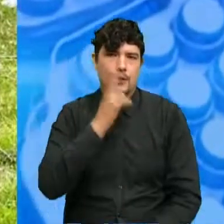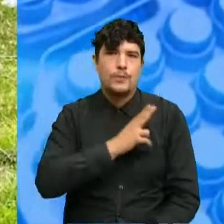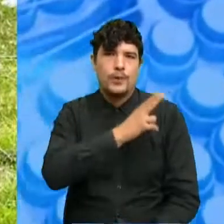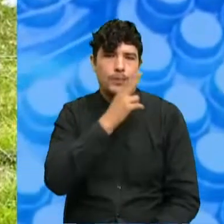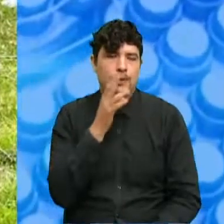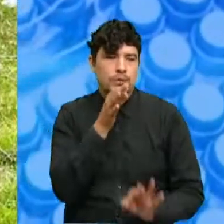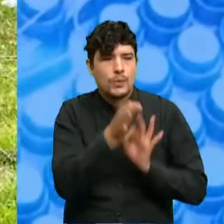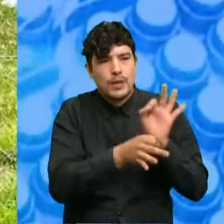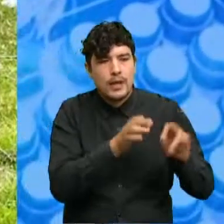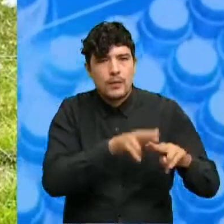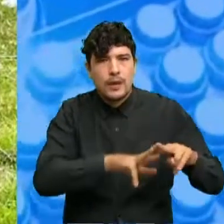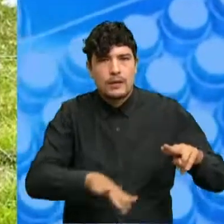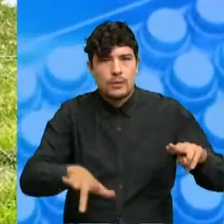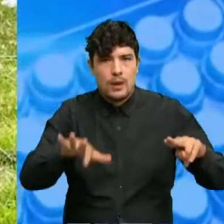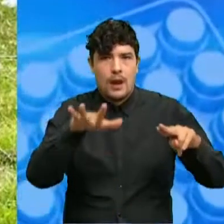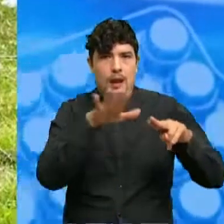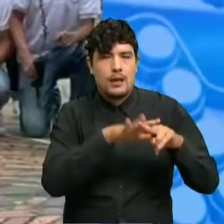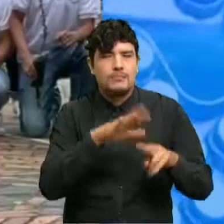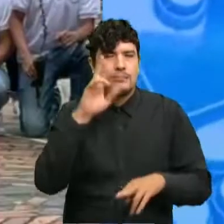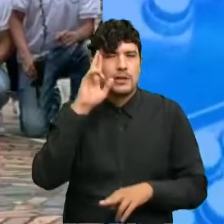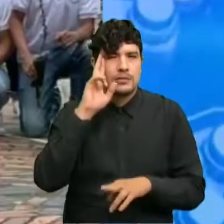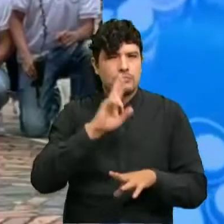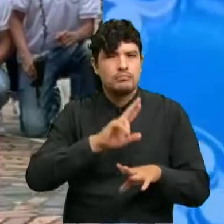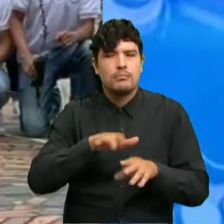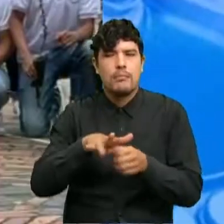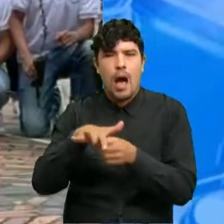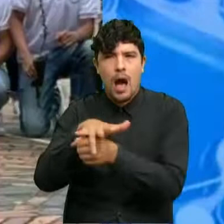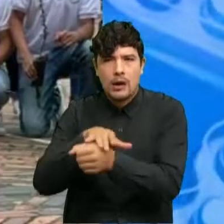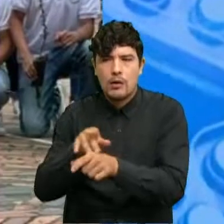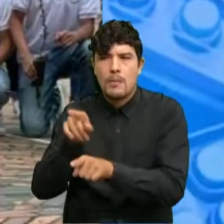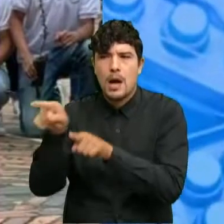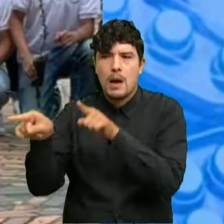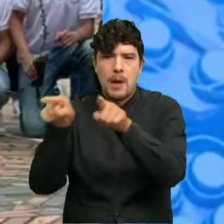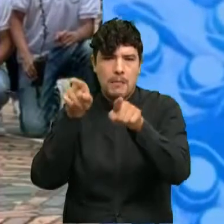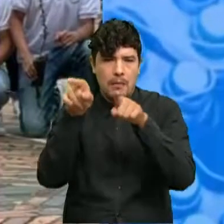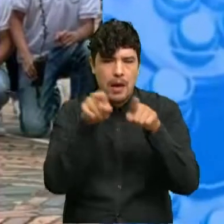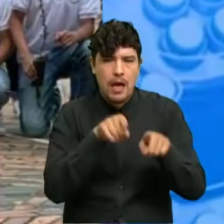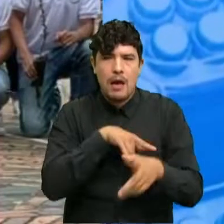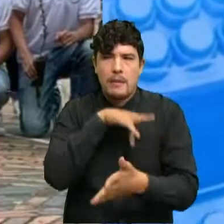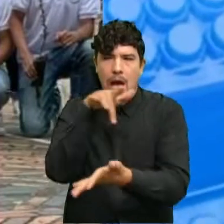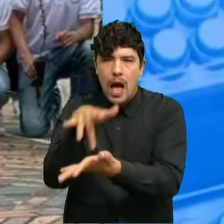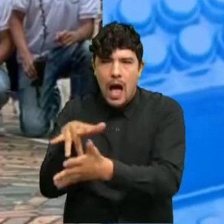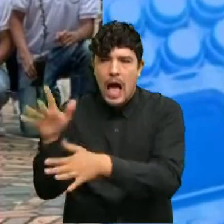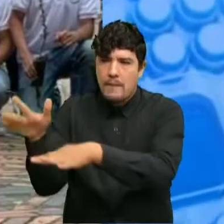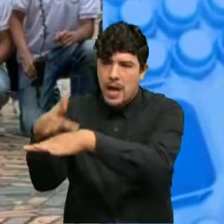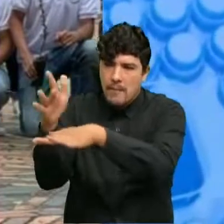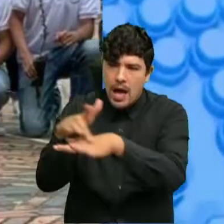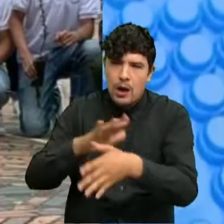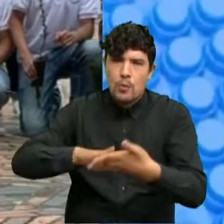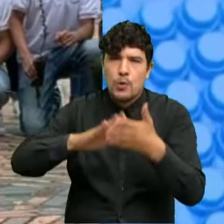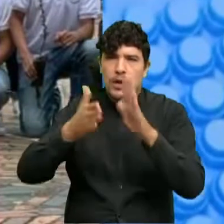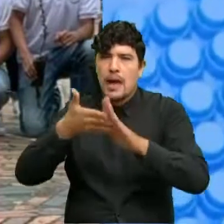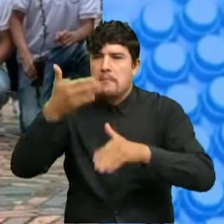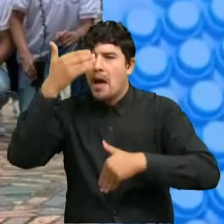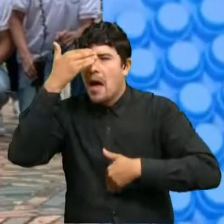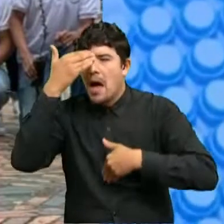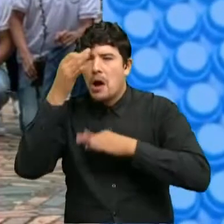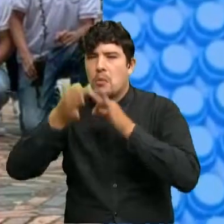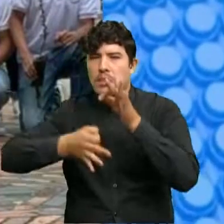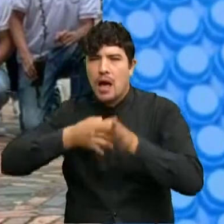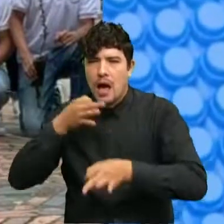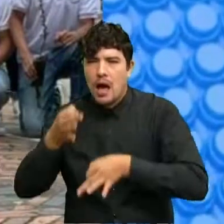naturales estaremos pues por los diferentes barrios de pamplona realizando actividades de tipo preventivo y puedes